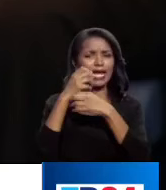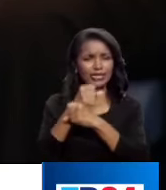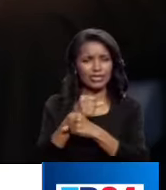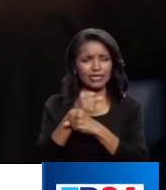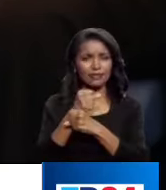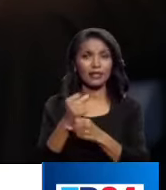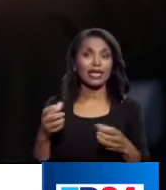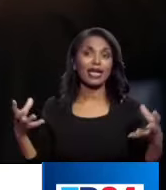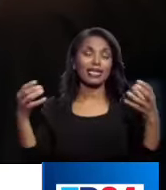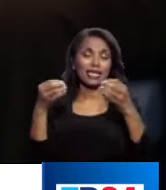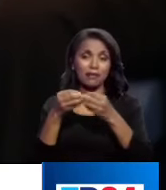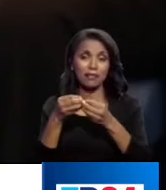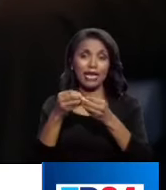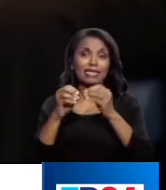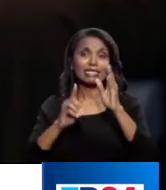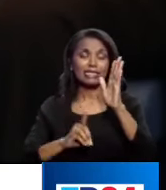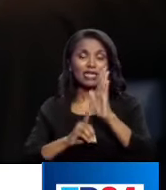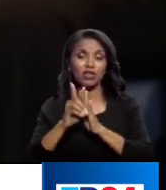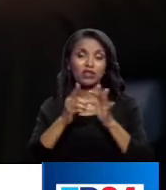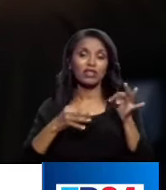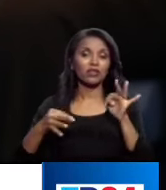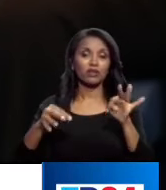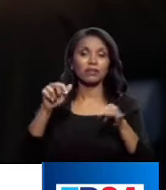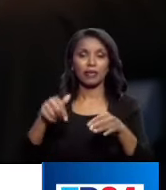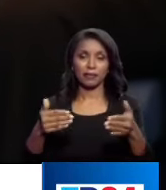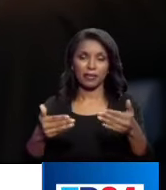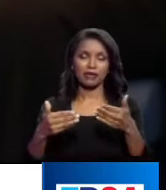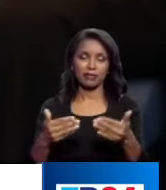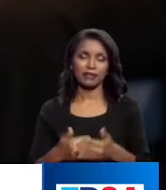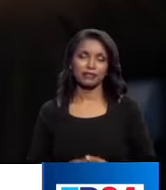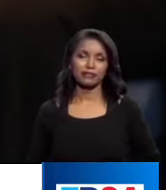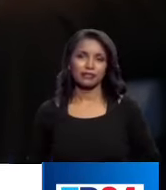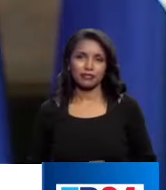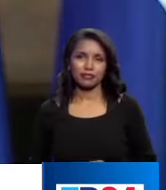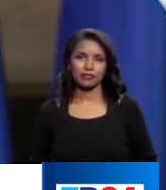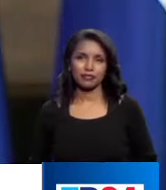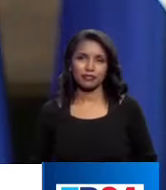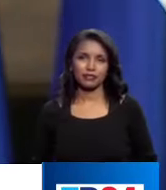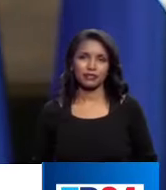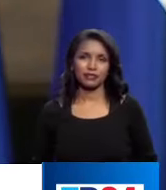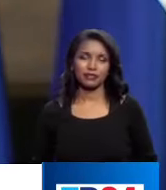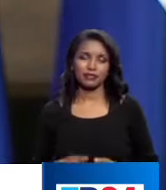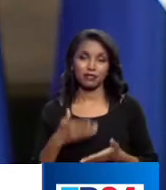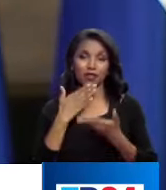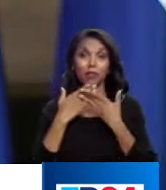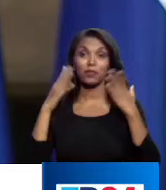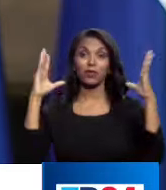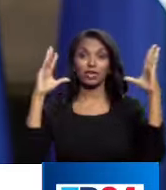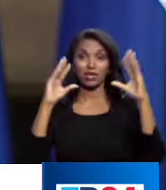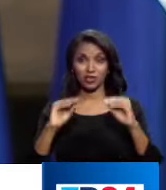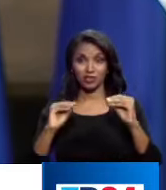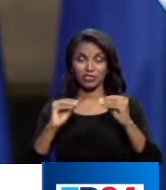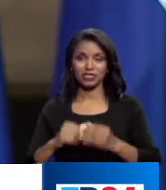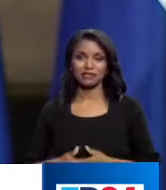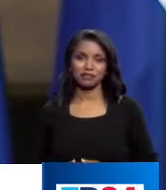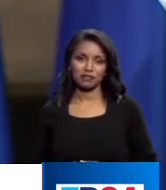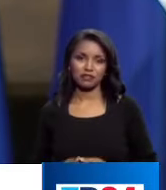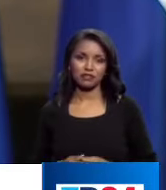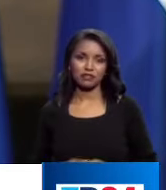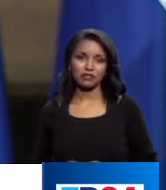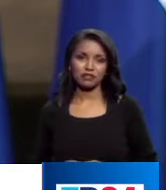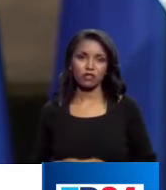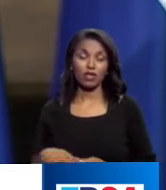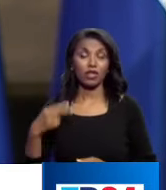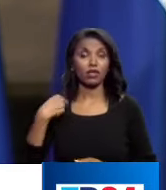para incrementar el número de visitantes a Panamá? Su tiempo inicia a partir de este momento. Muy buenas noches a todos. Nosotros